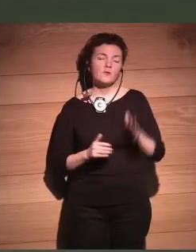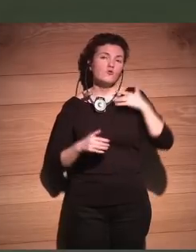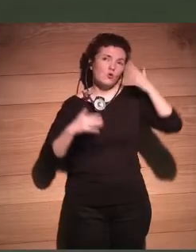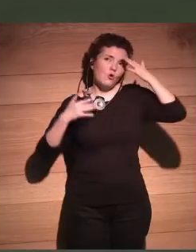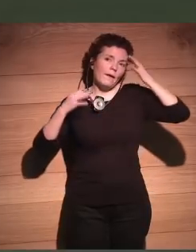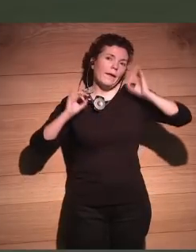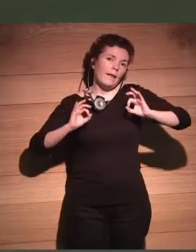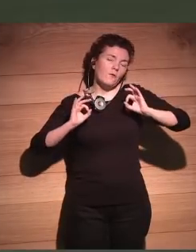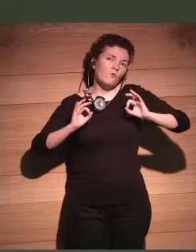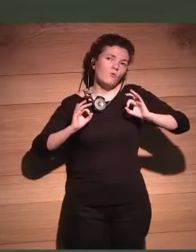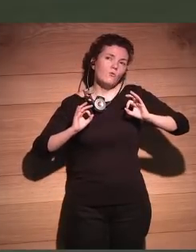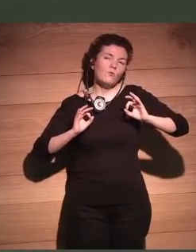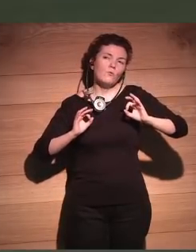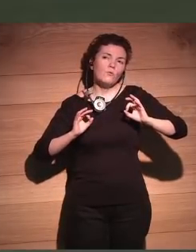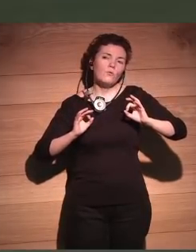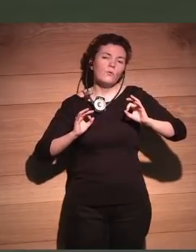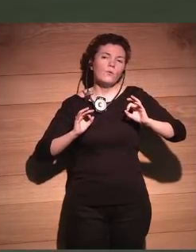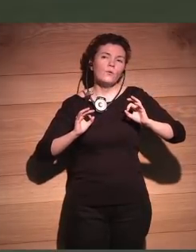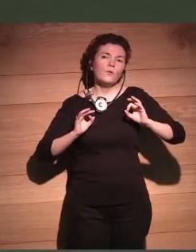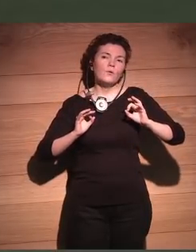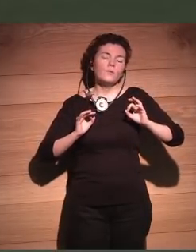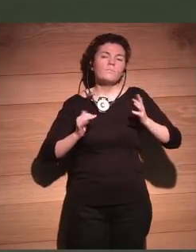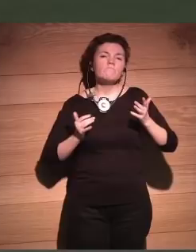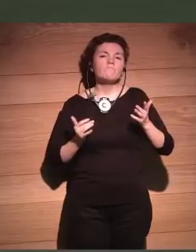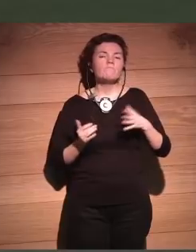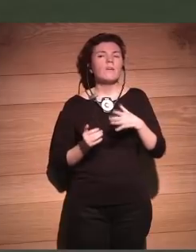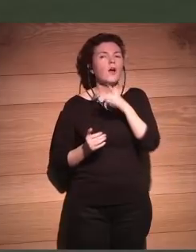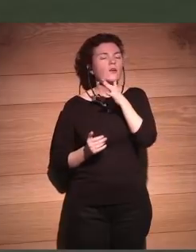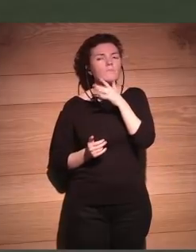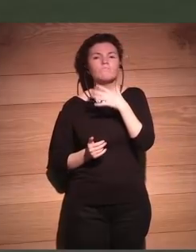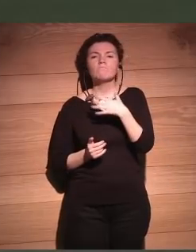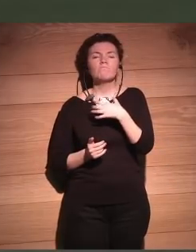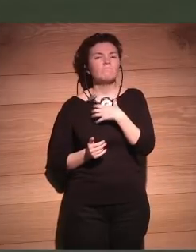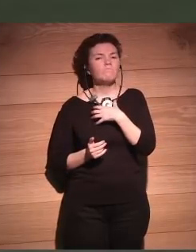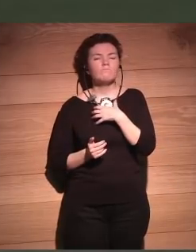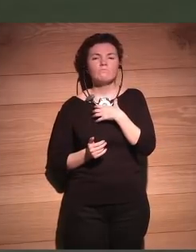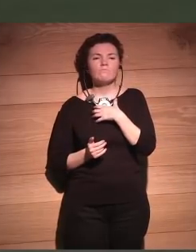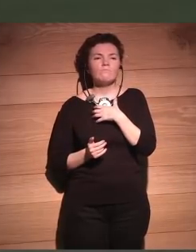Creo que no podemos